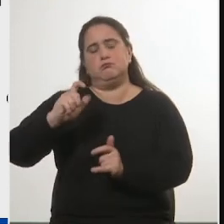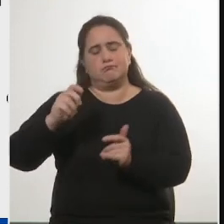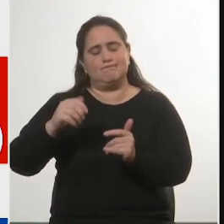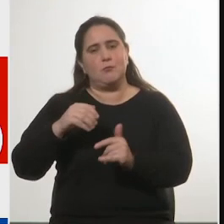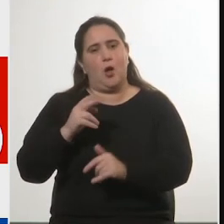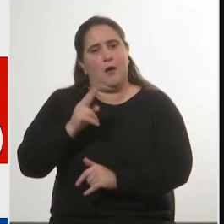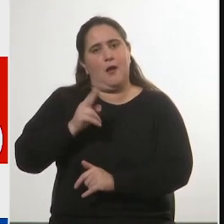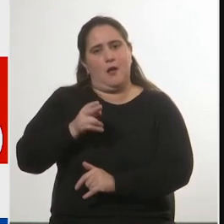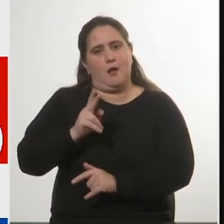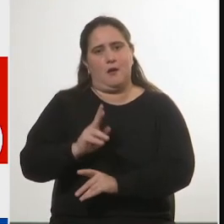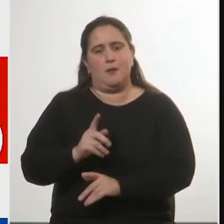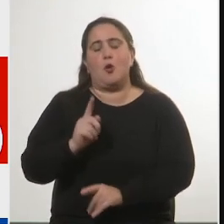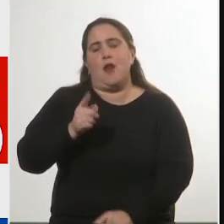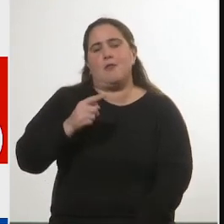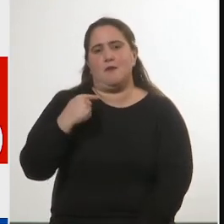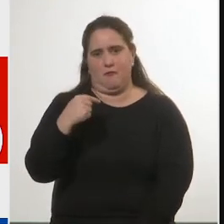eso.